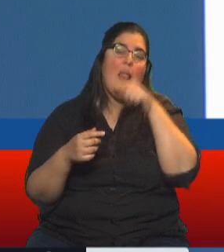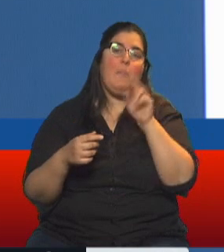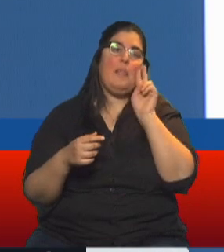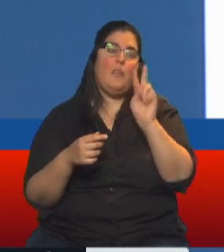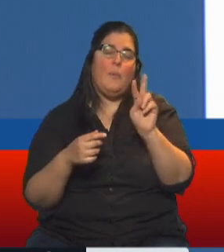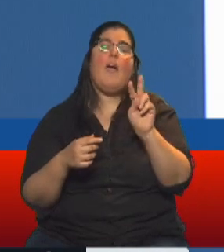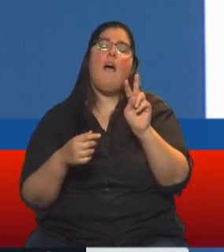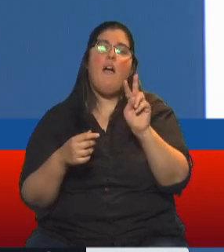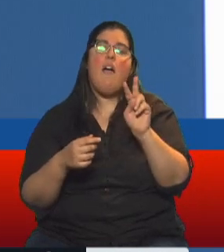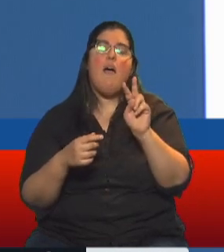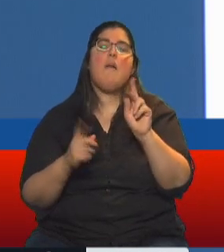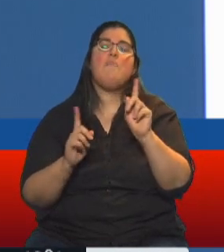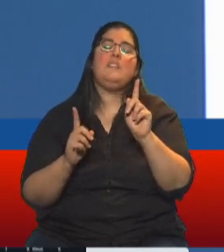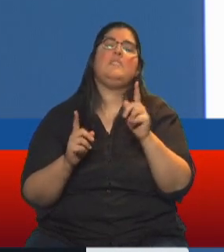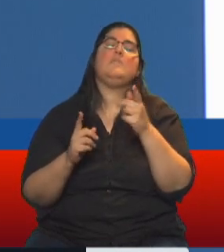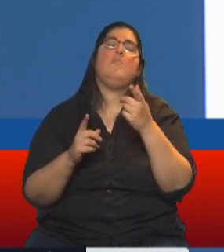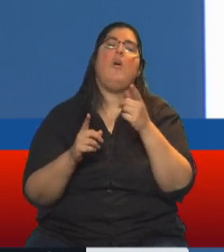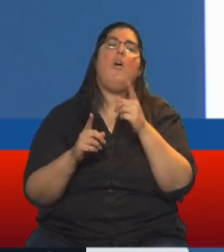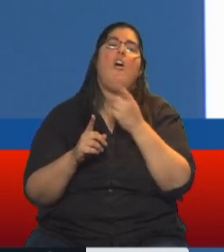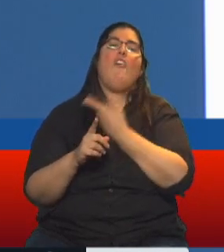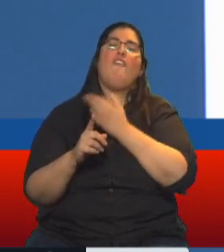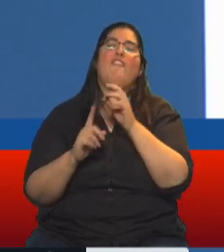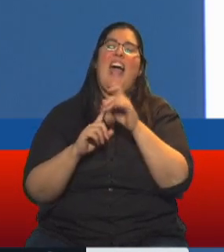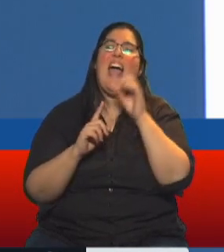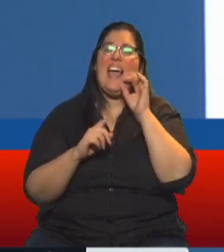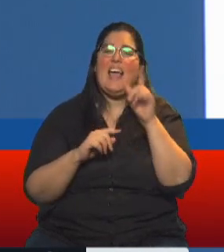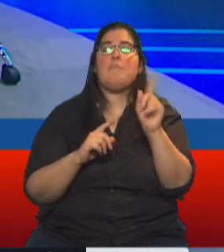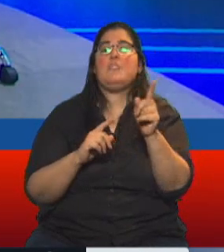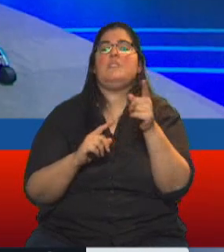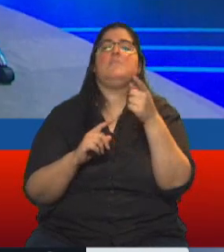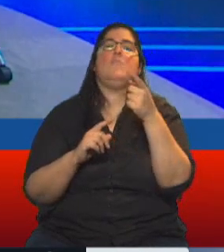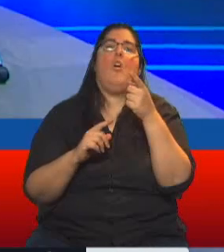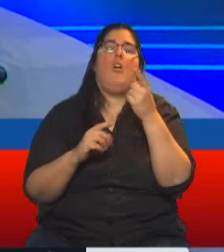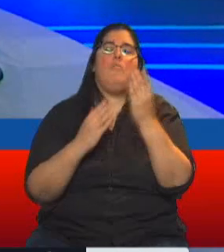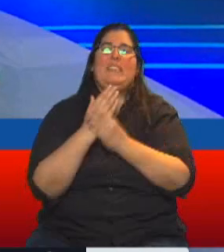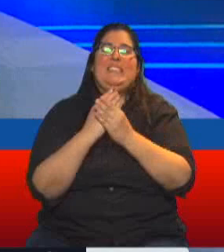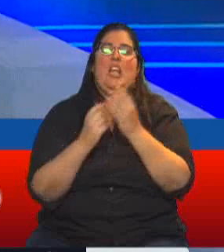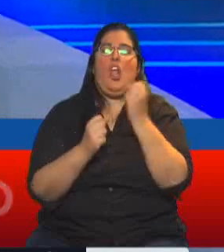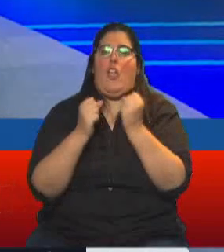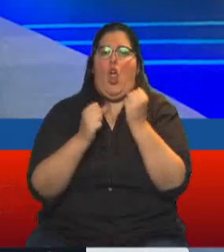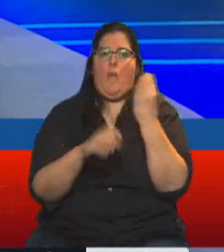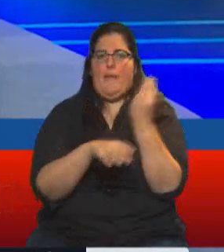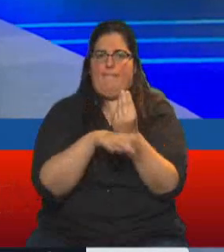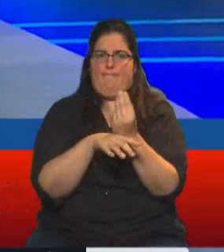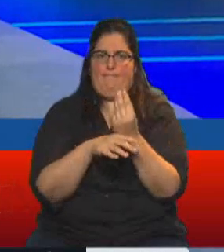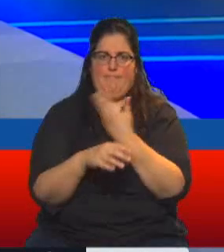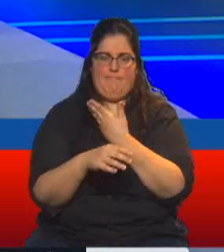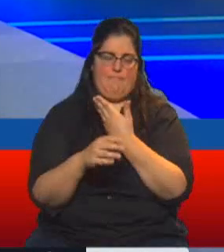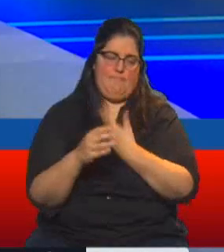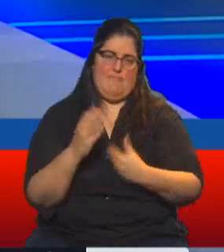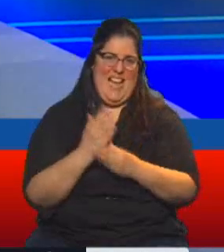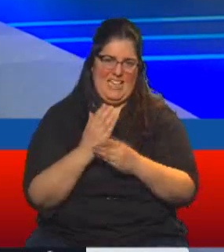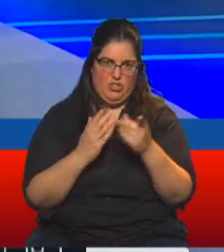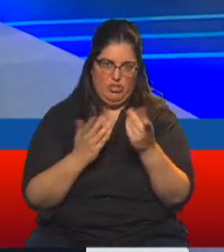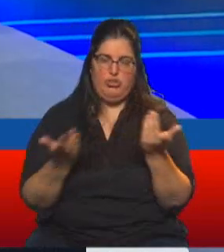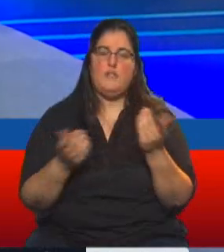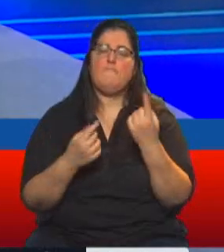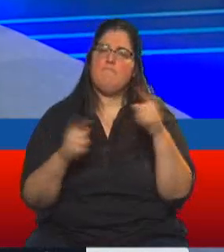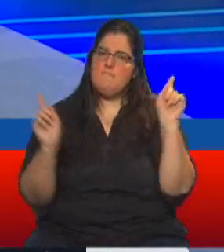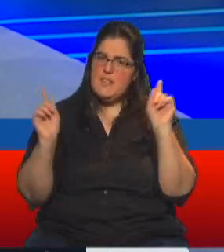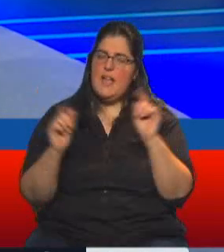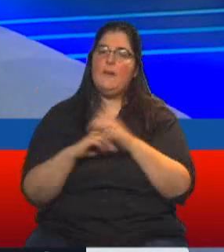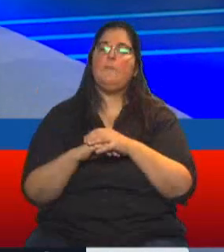Franque al frente, moderado, al frente del Ministerio de Economía. Y me permite repasar algunos de las propuestas de Franque para ver para